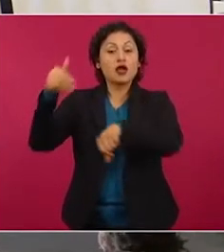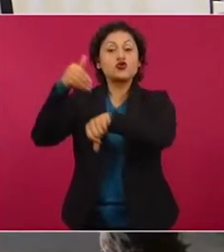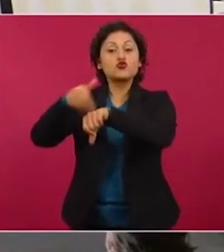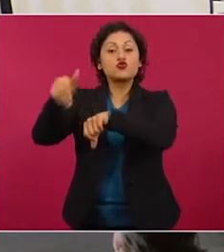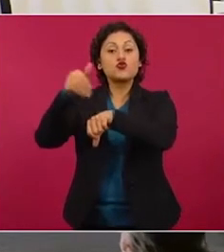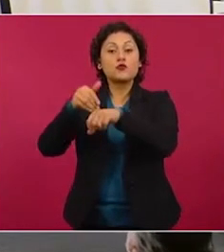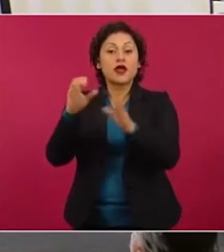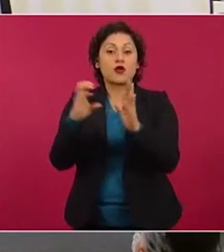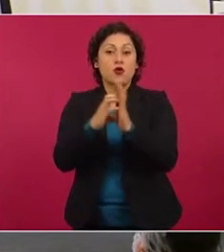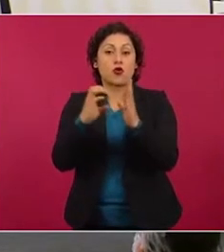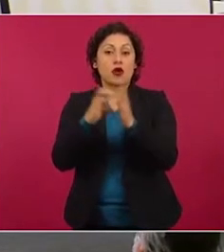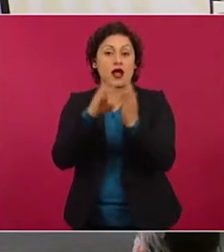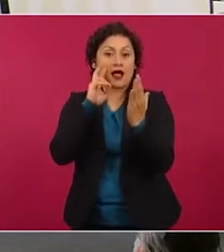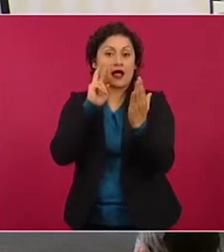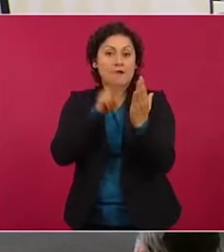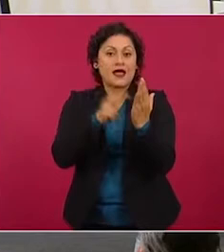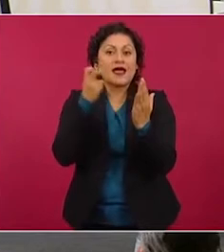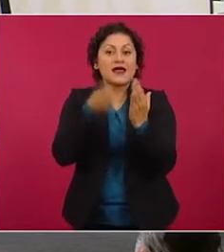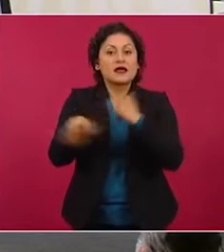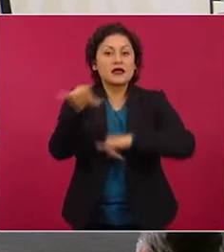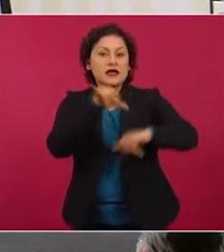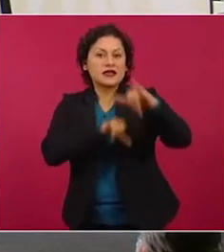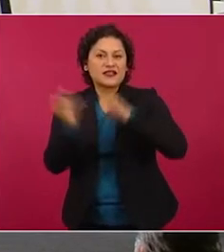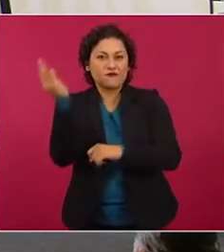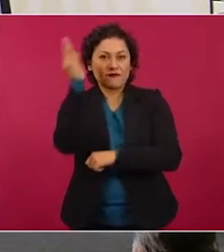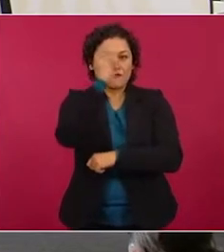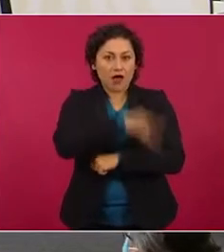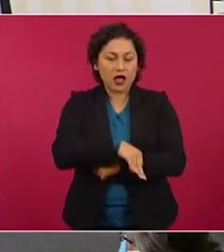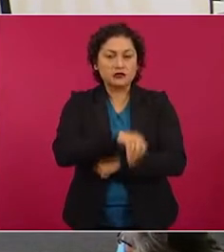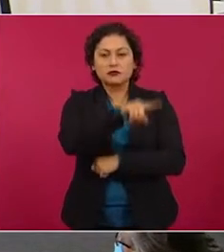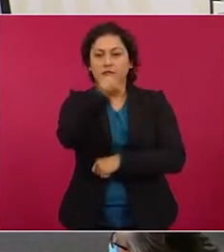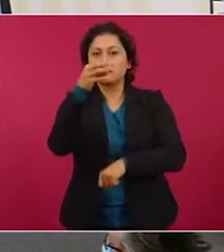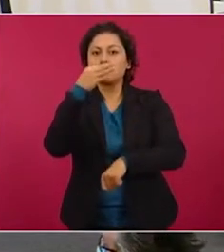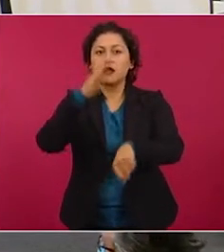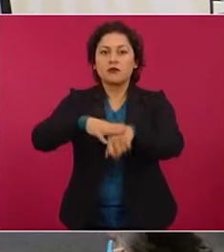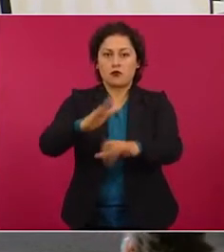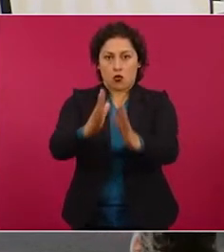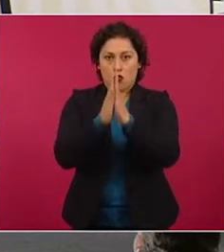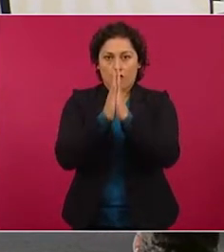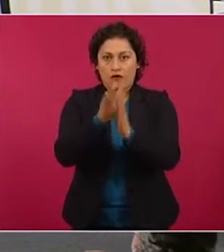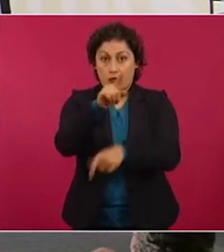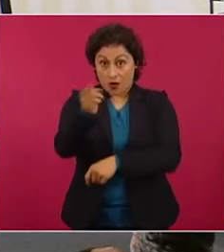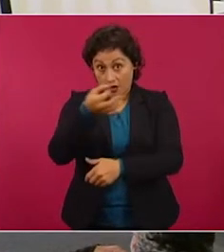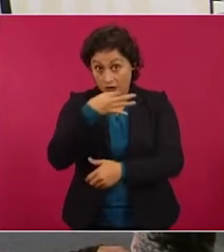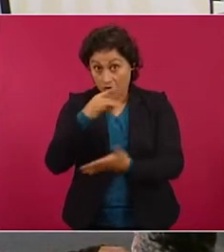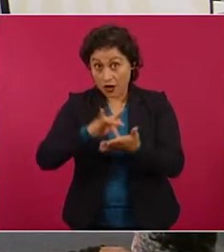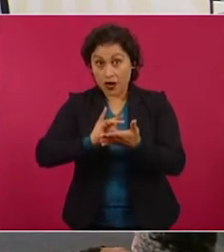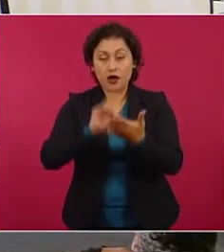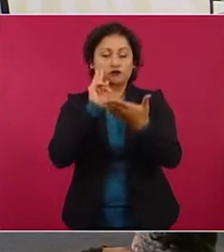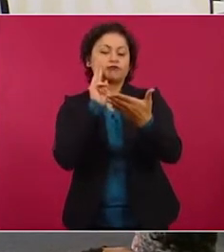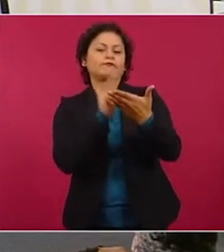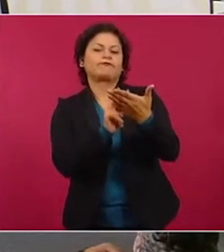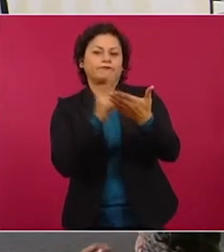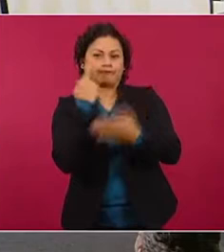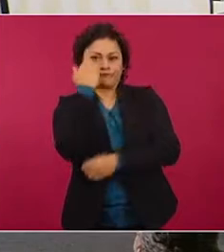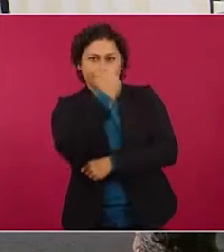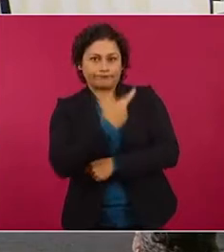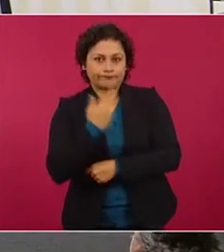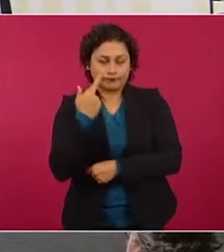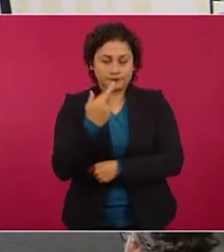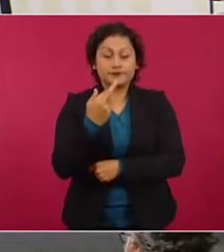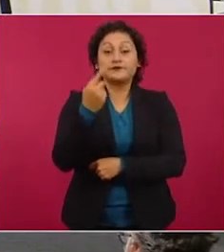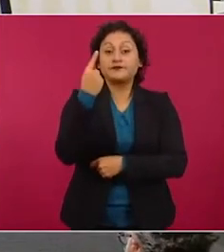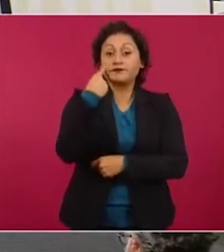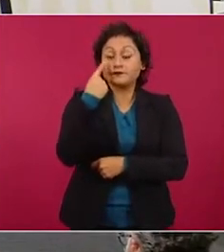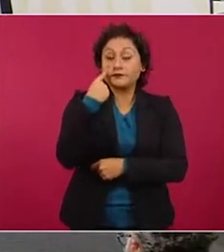medicamentos adulterados. Recuerde revisar el empaque. El consumo de cualquier producto